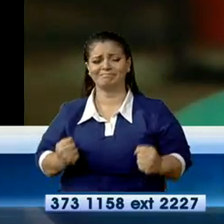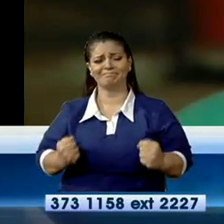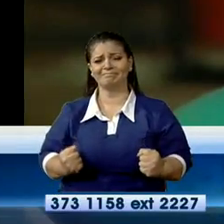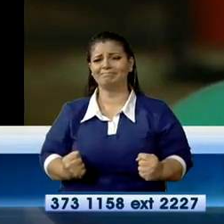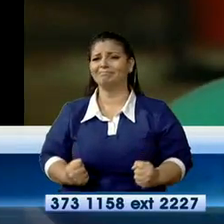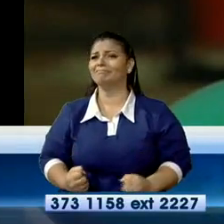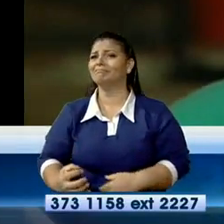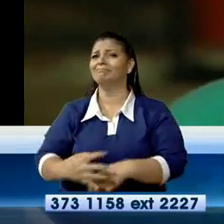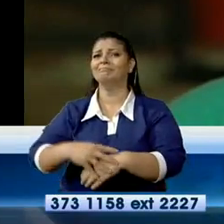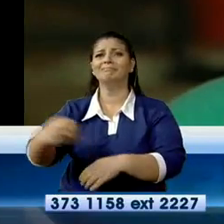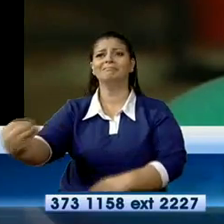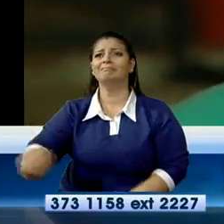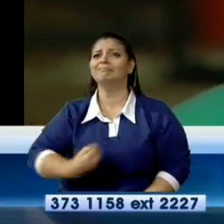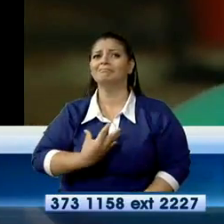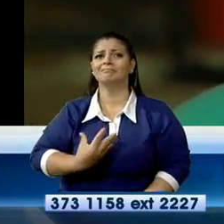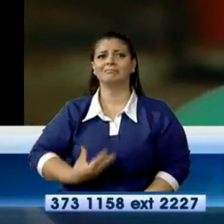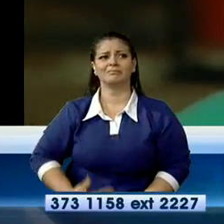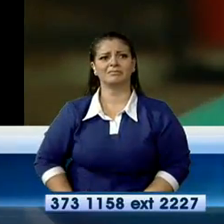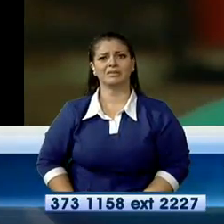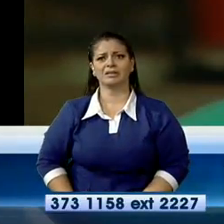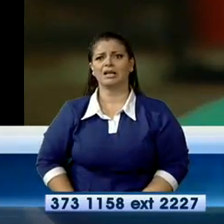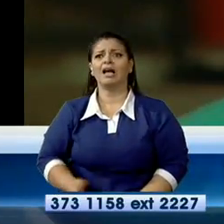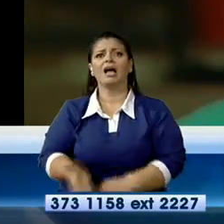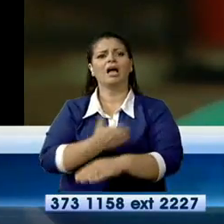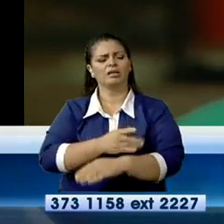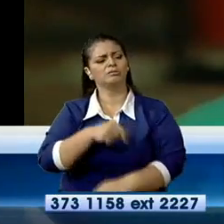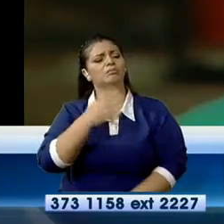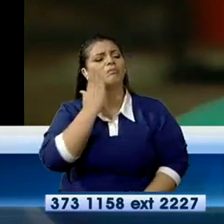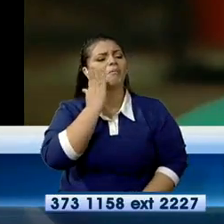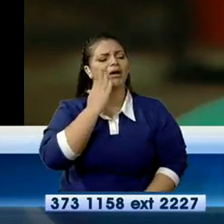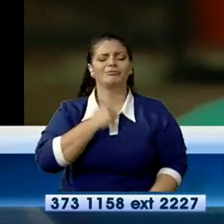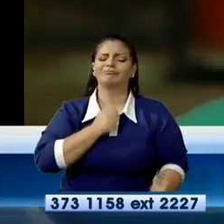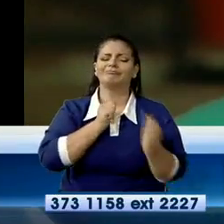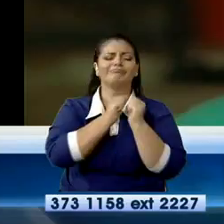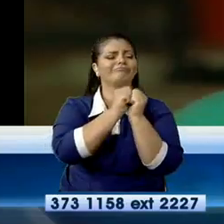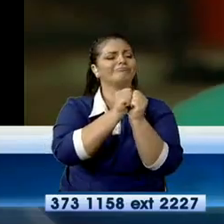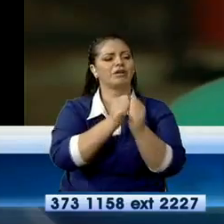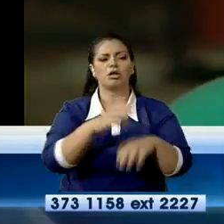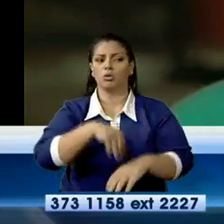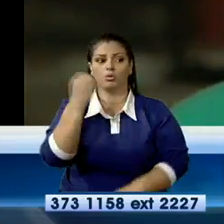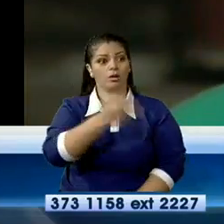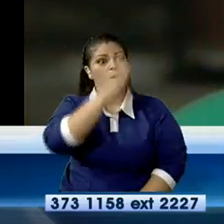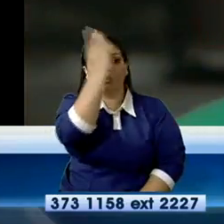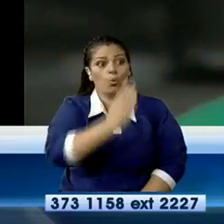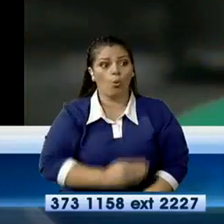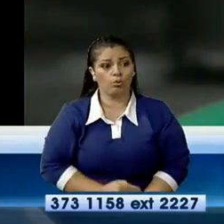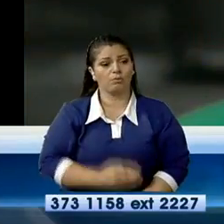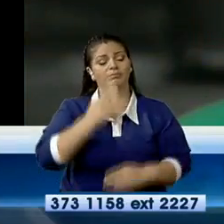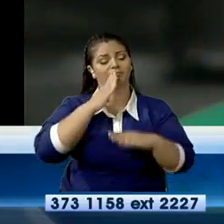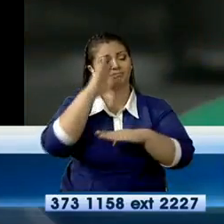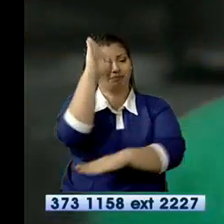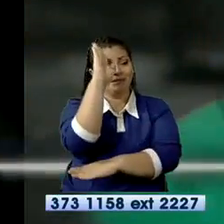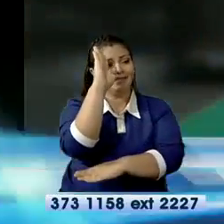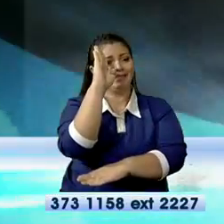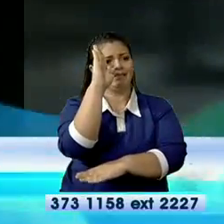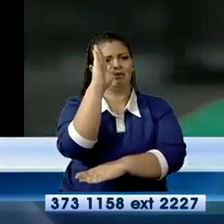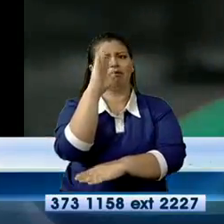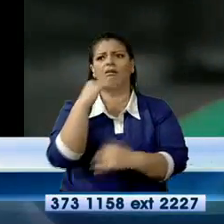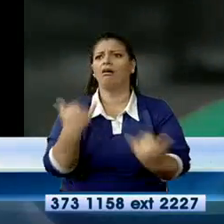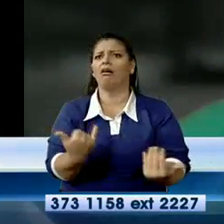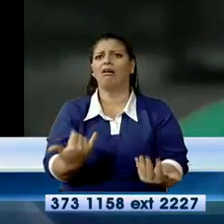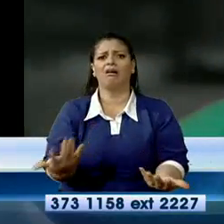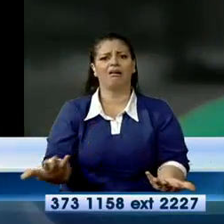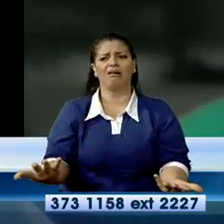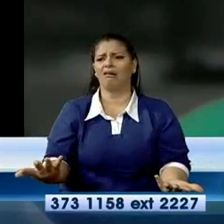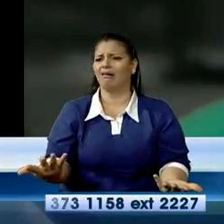abandonarme, de nunca dejarme. Y fue lo primero que hizo, de irse y dejarme sola,